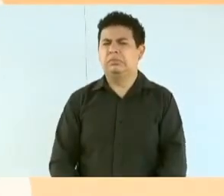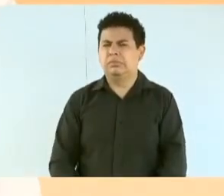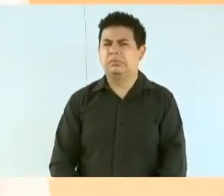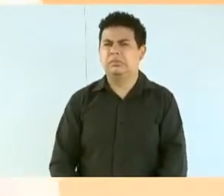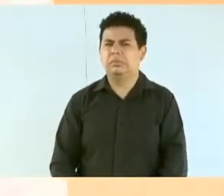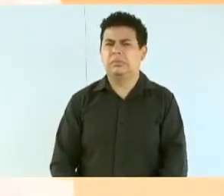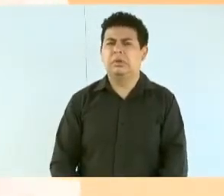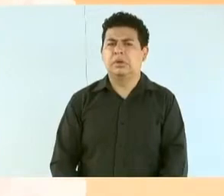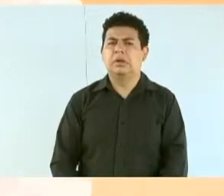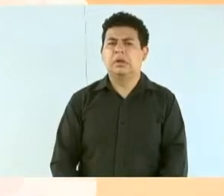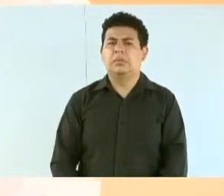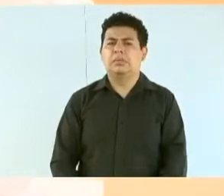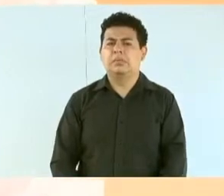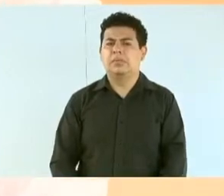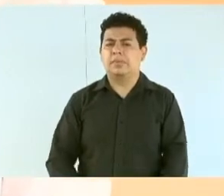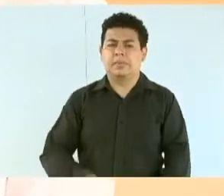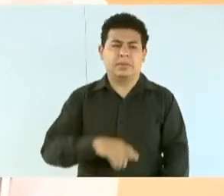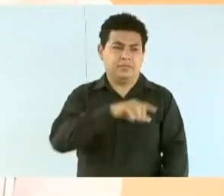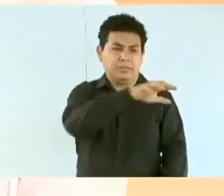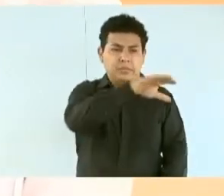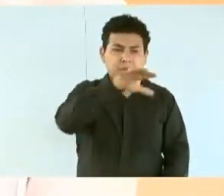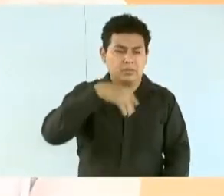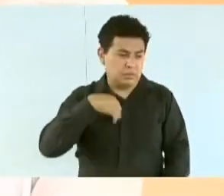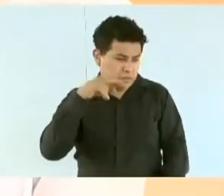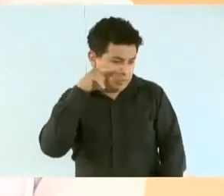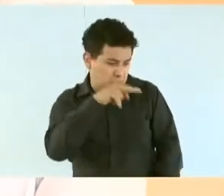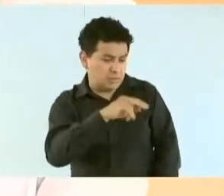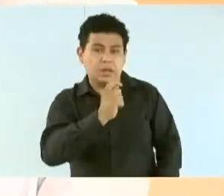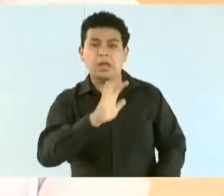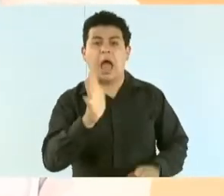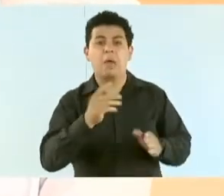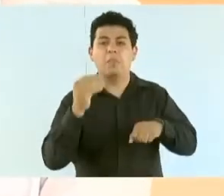hay lugares en donde ya he visto mantas